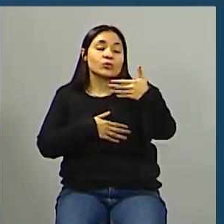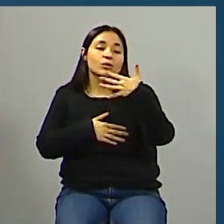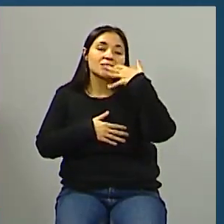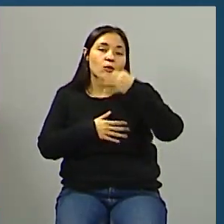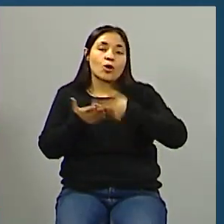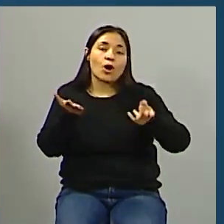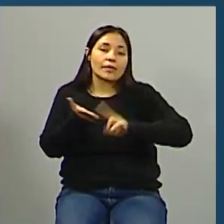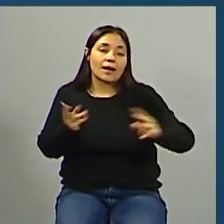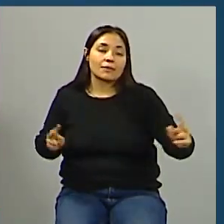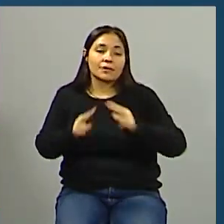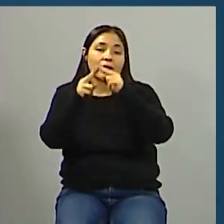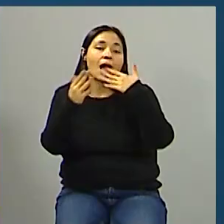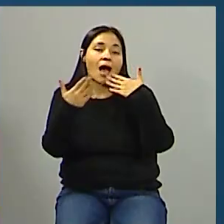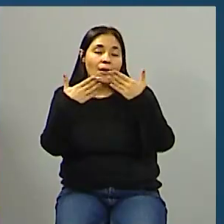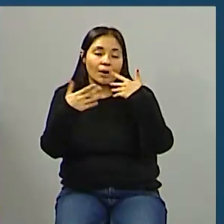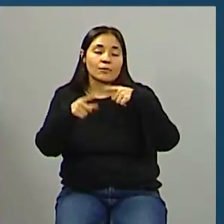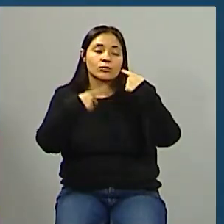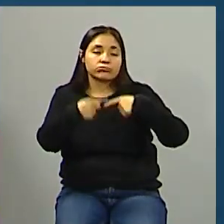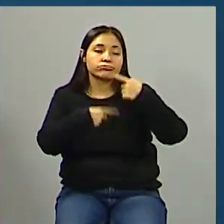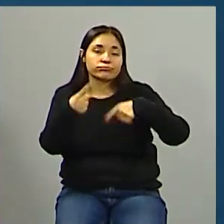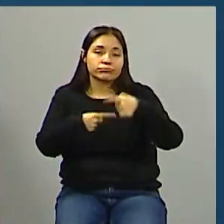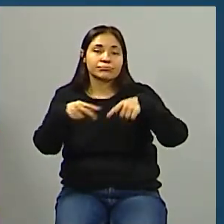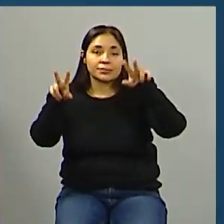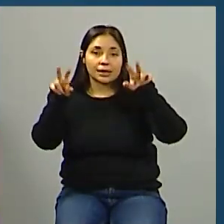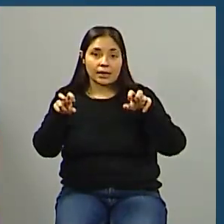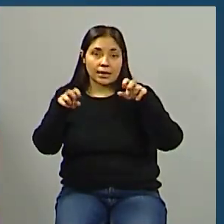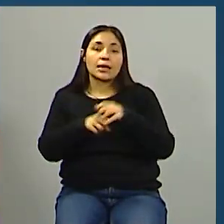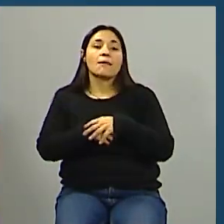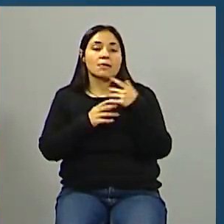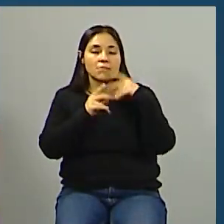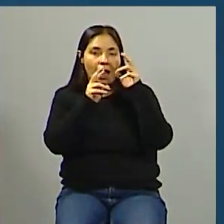contacto para seguir compartiendo justamente algún